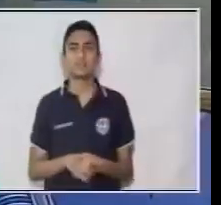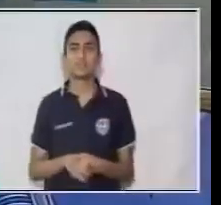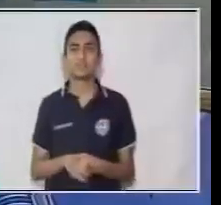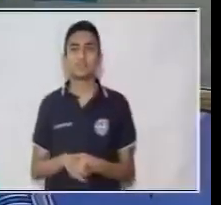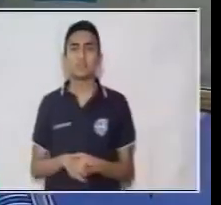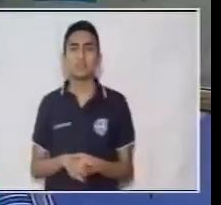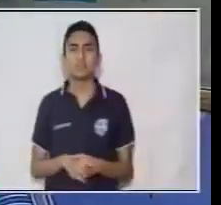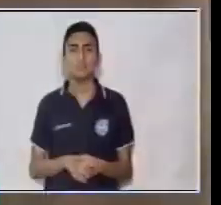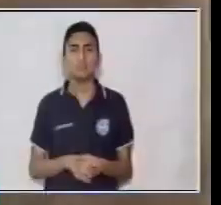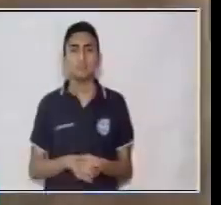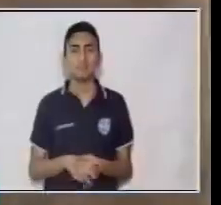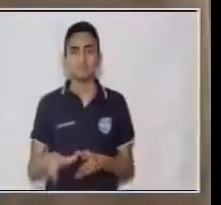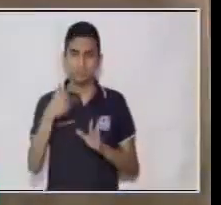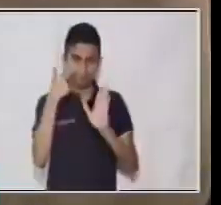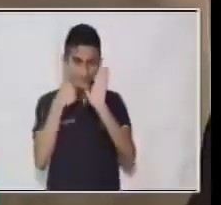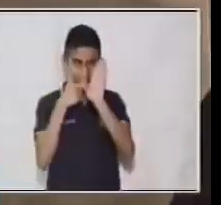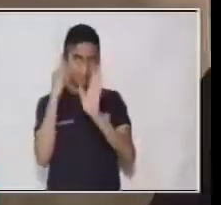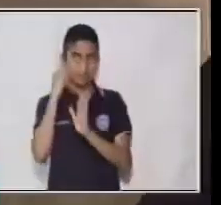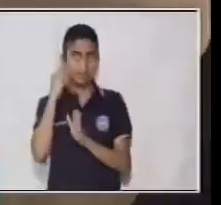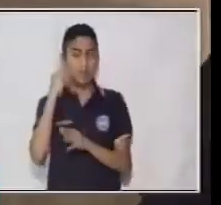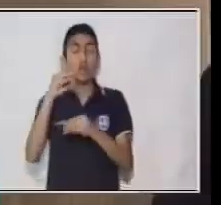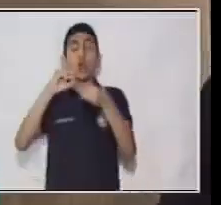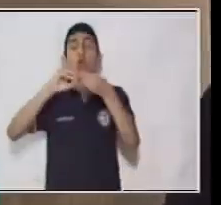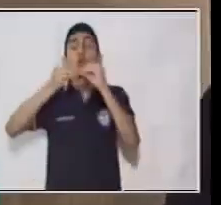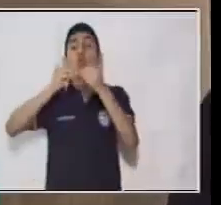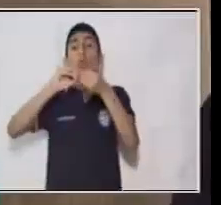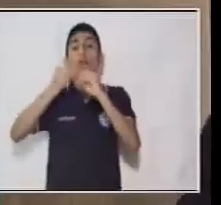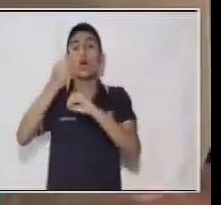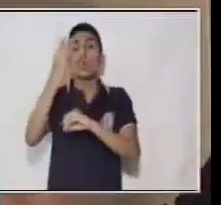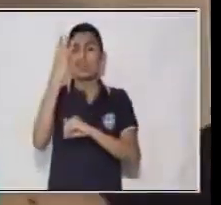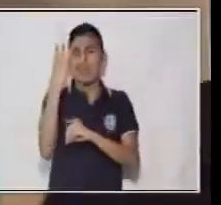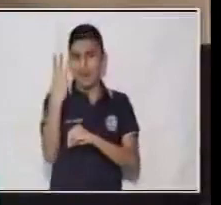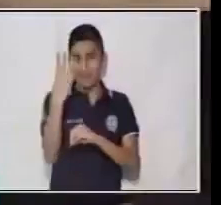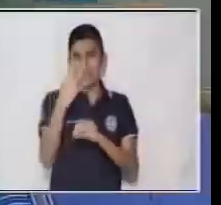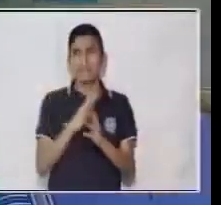Vamos a continuar con la número 3.